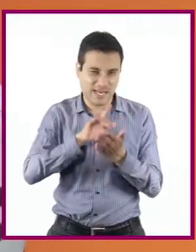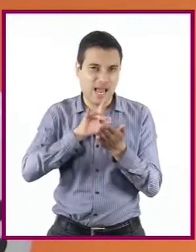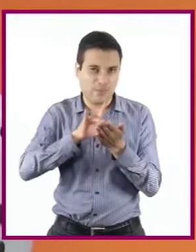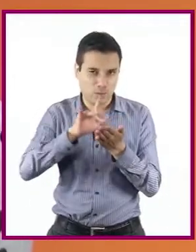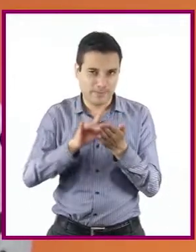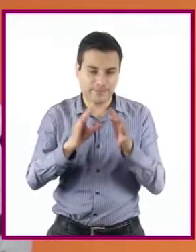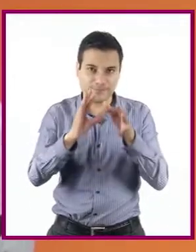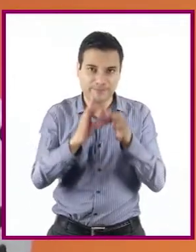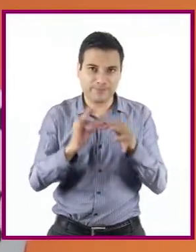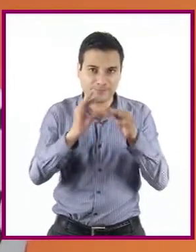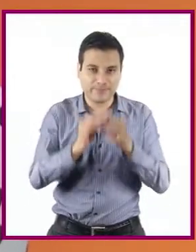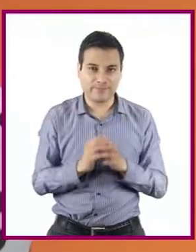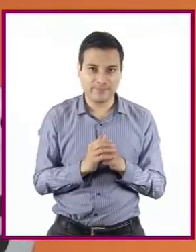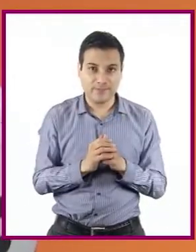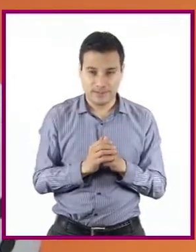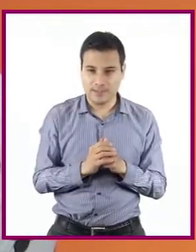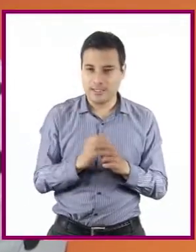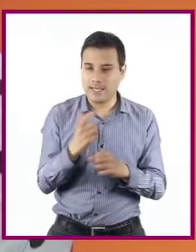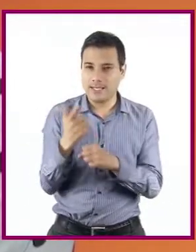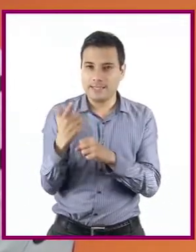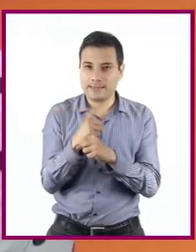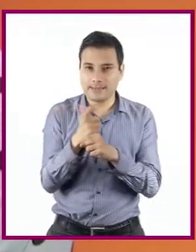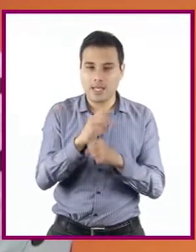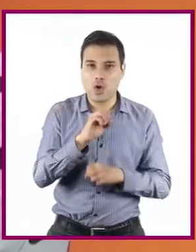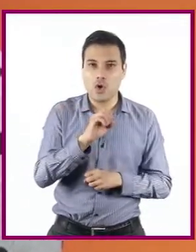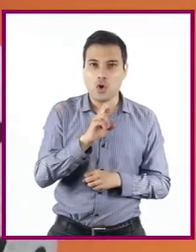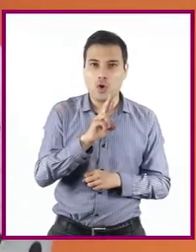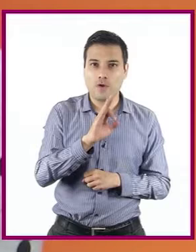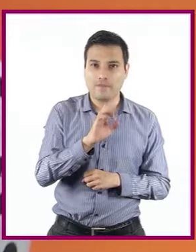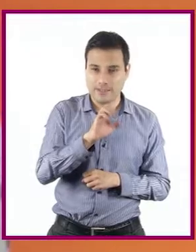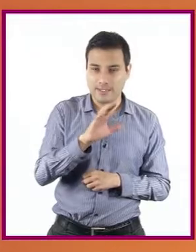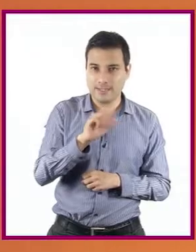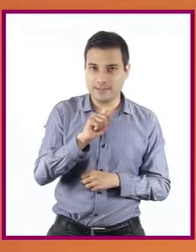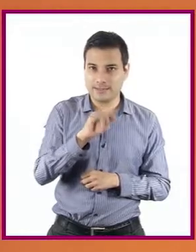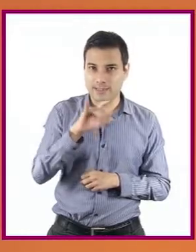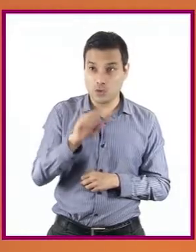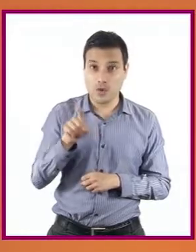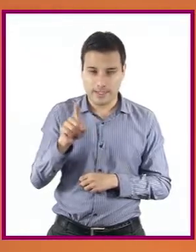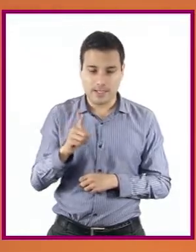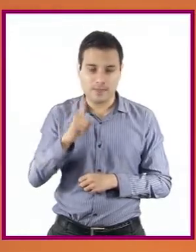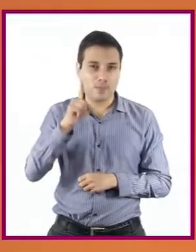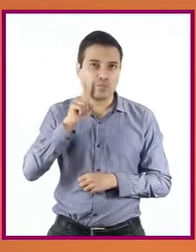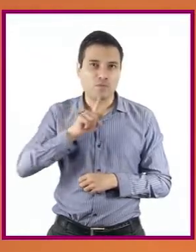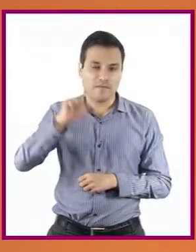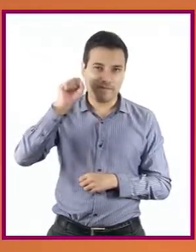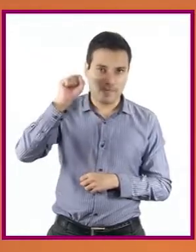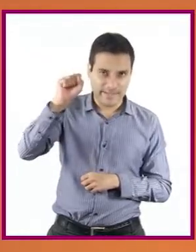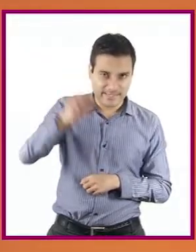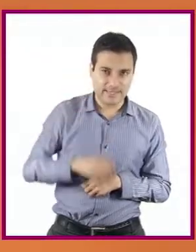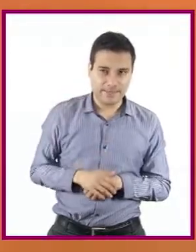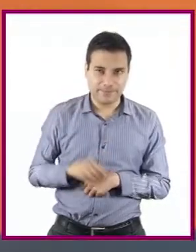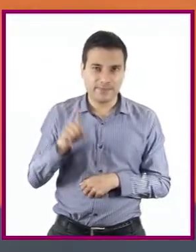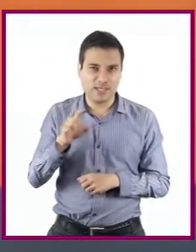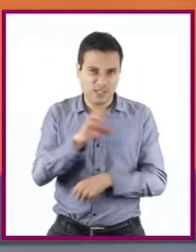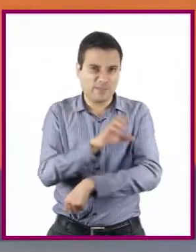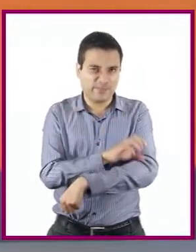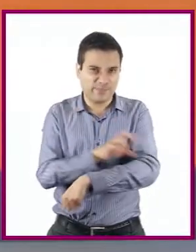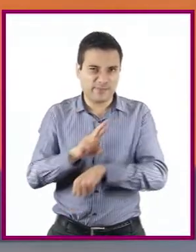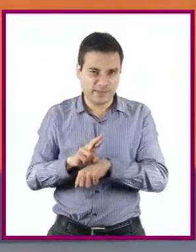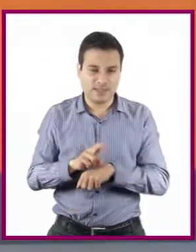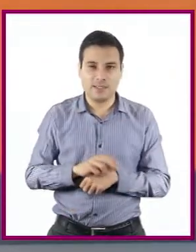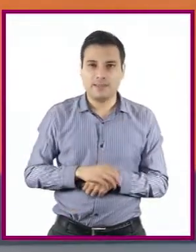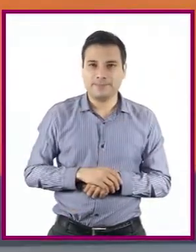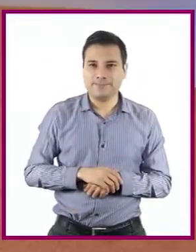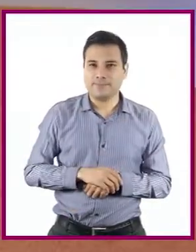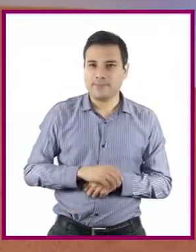preguntas, nos acompañará la licenciada Orfe Castillo Osorio, feminista y coordinadora de Jazz Asociadas por lo Justo